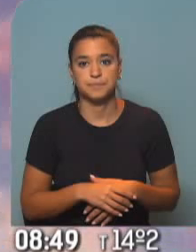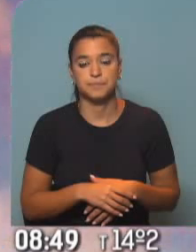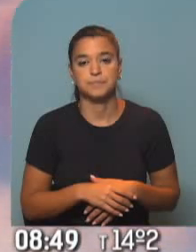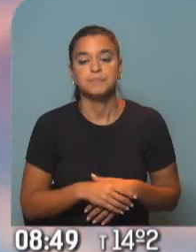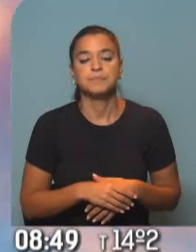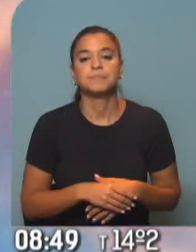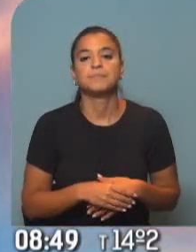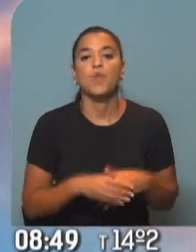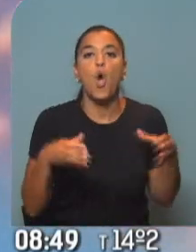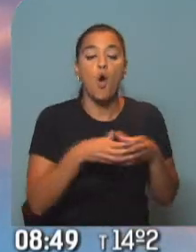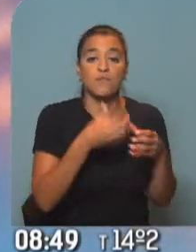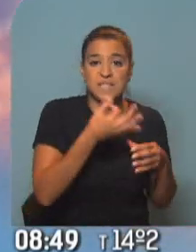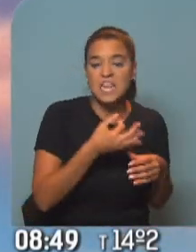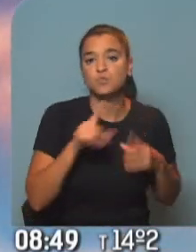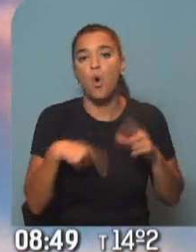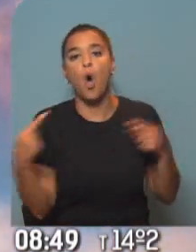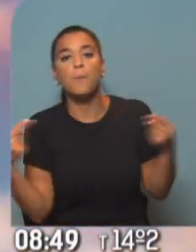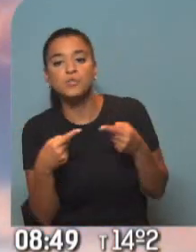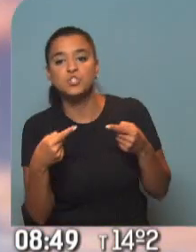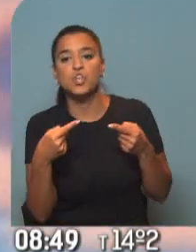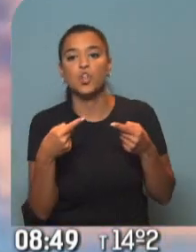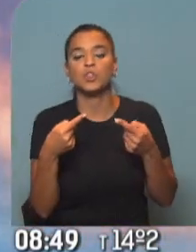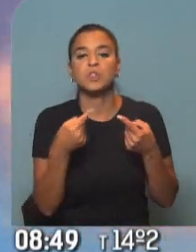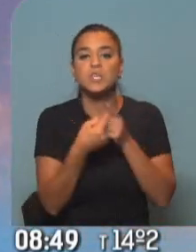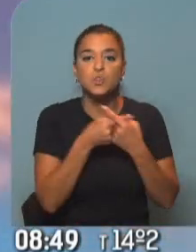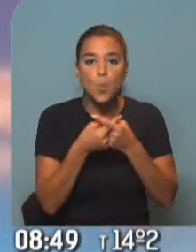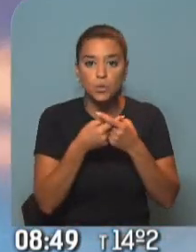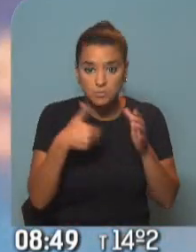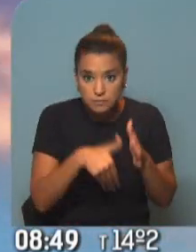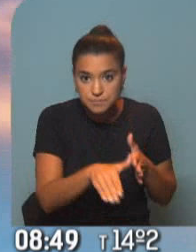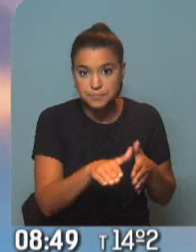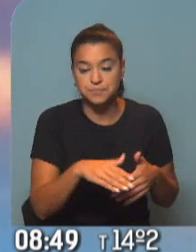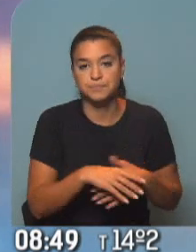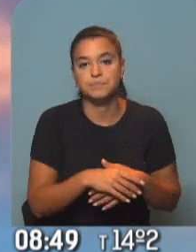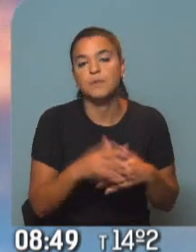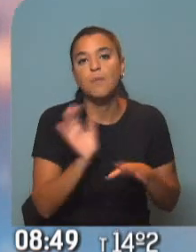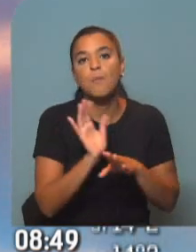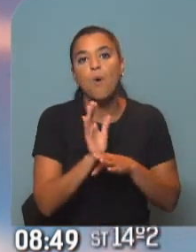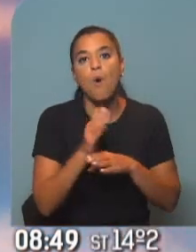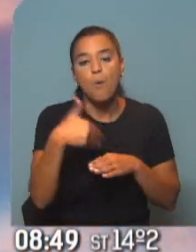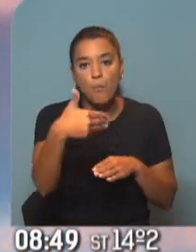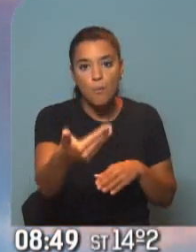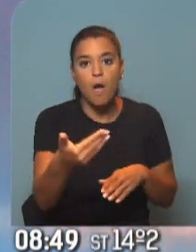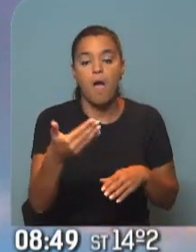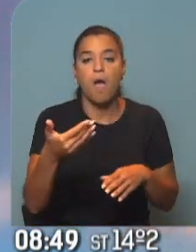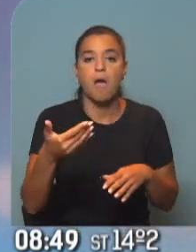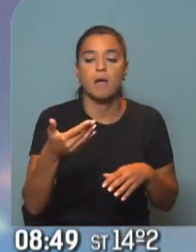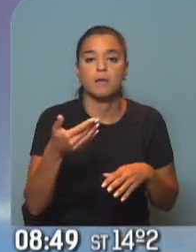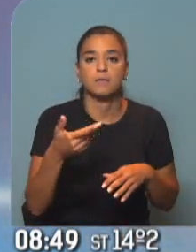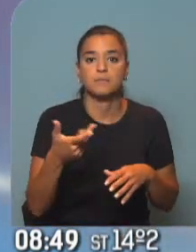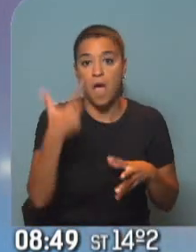oficialismo y oposición discuten y lo van a seguir haciendo con vistas a una agenda en común